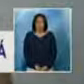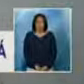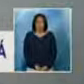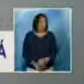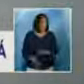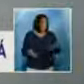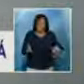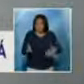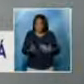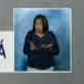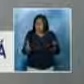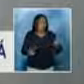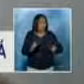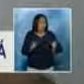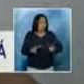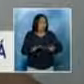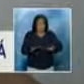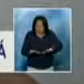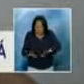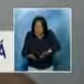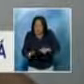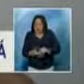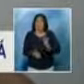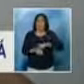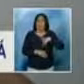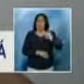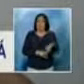Todos estaban tirados en el piso,